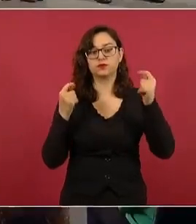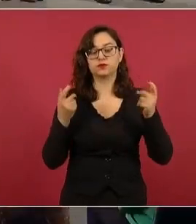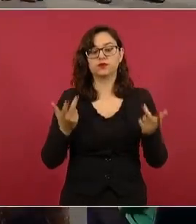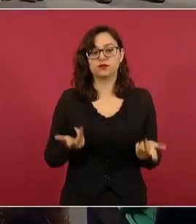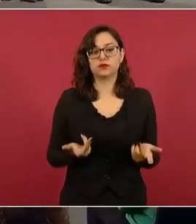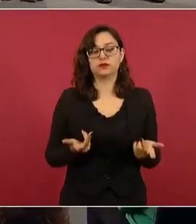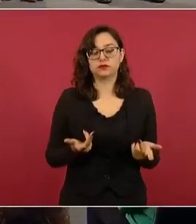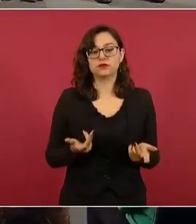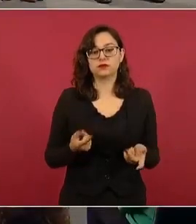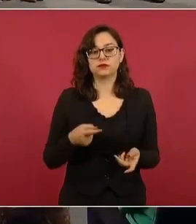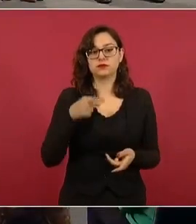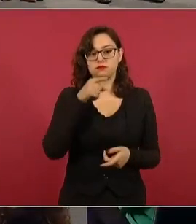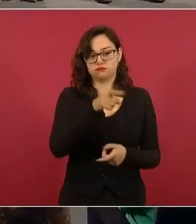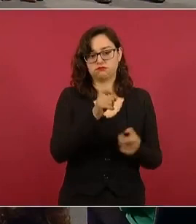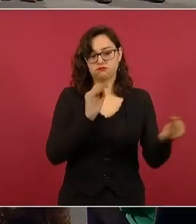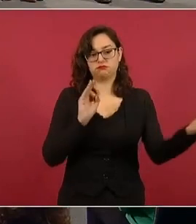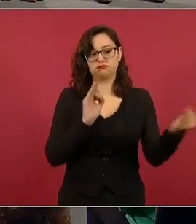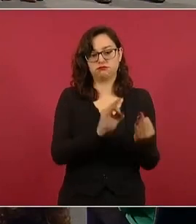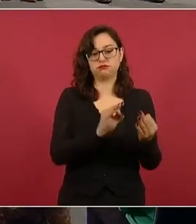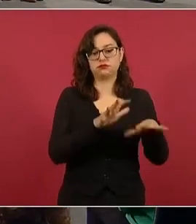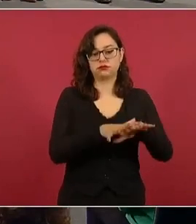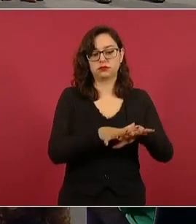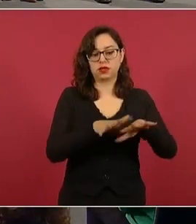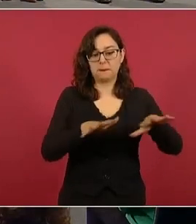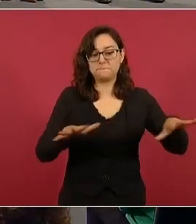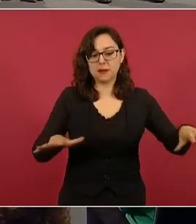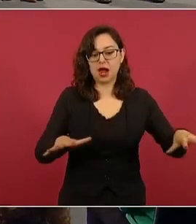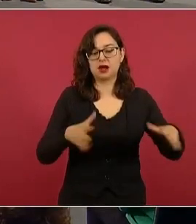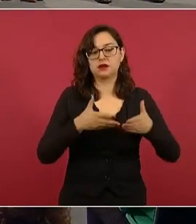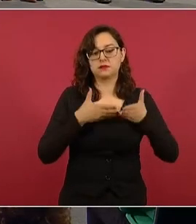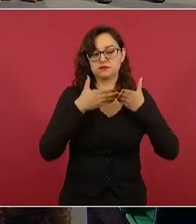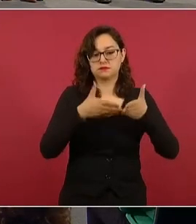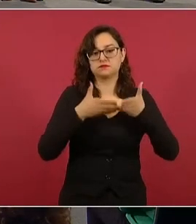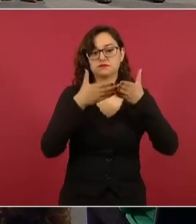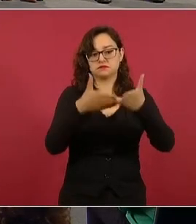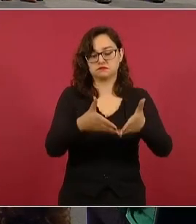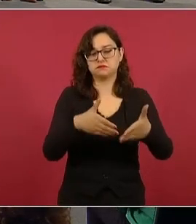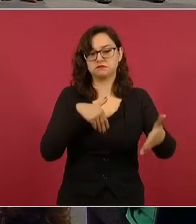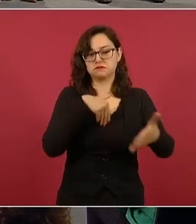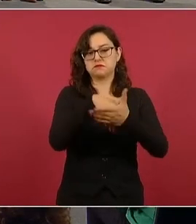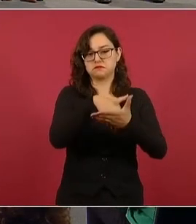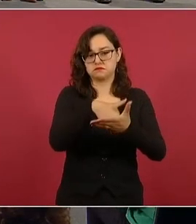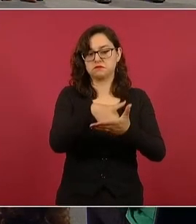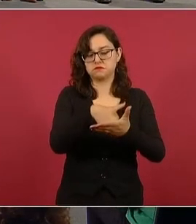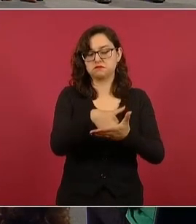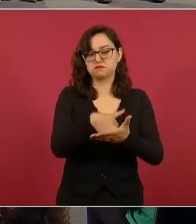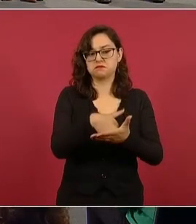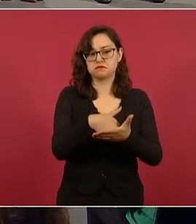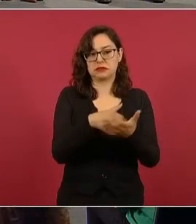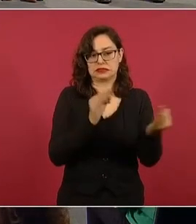pegado al mar la concesión de un puerto que puede ser